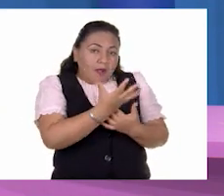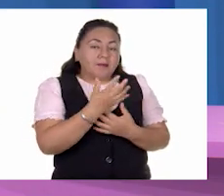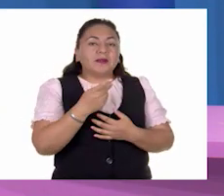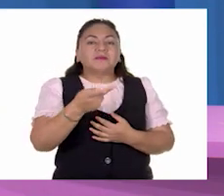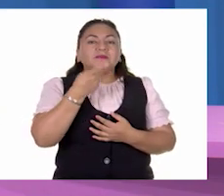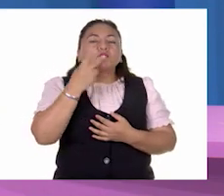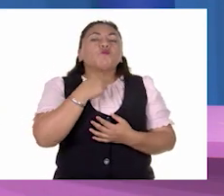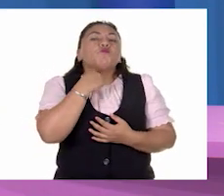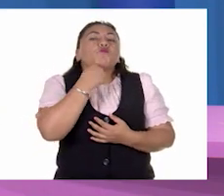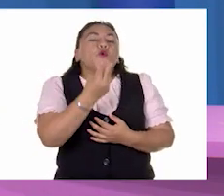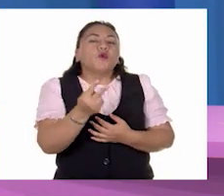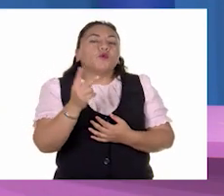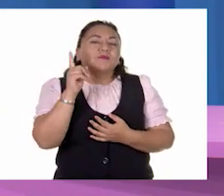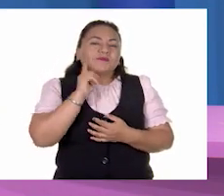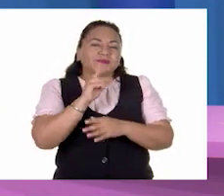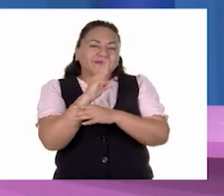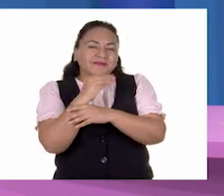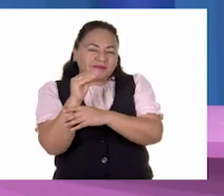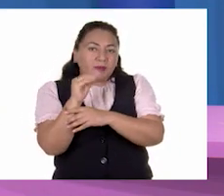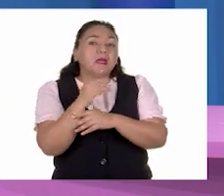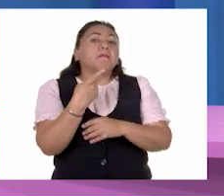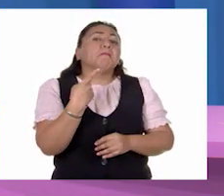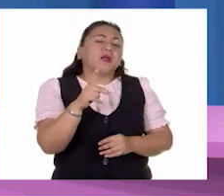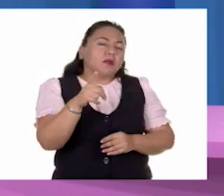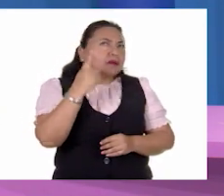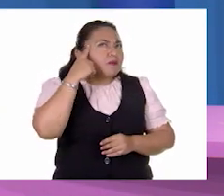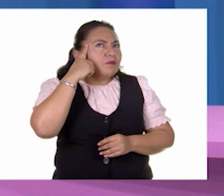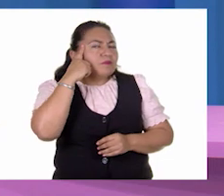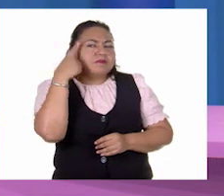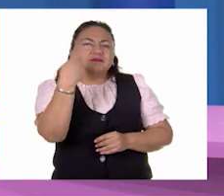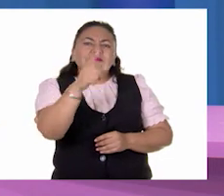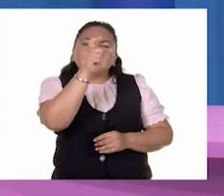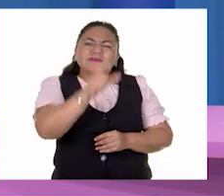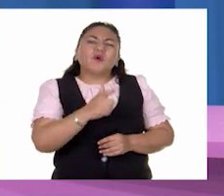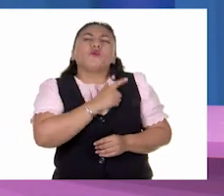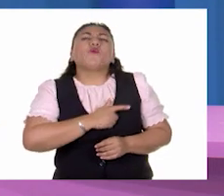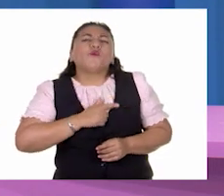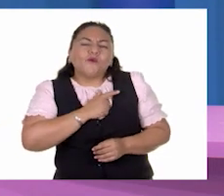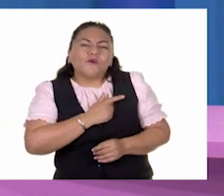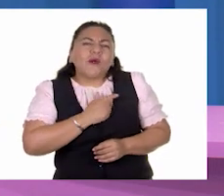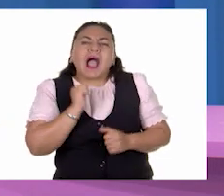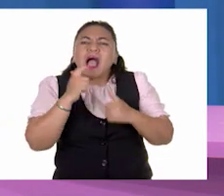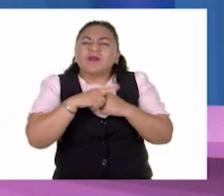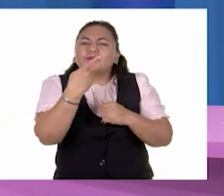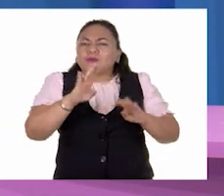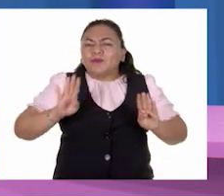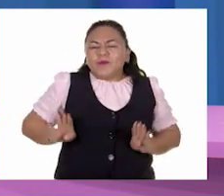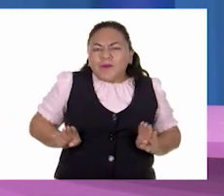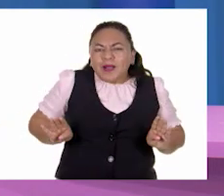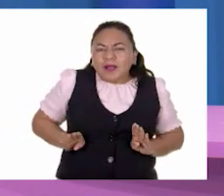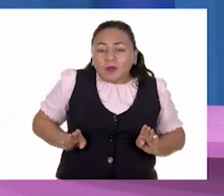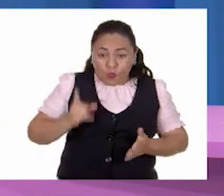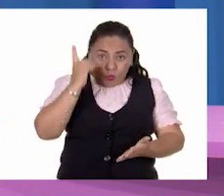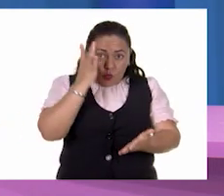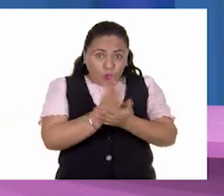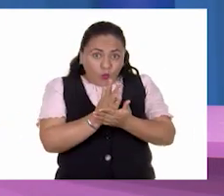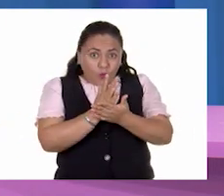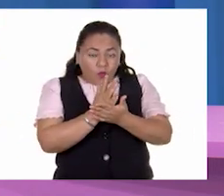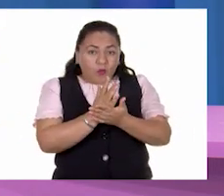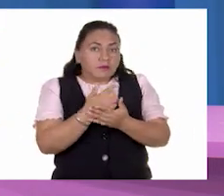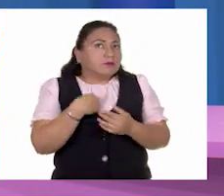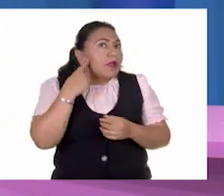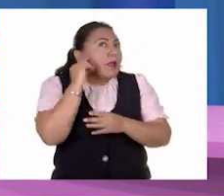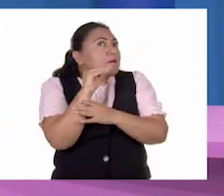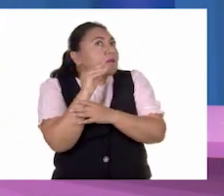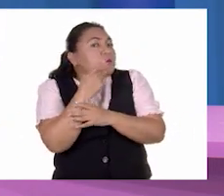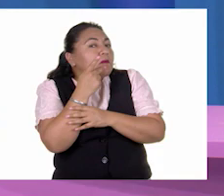Tin, pero creo que sería mejor que mencionaras algo que te gusta de ella, que resaltaras sus cualidades y no solo que no la escuchas porque